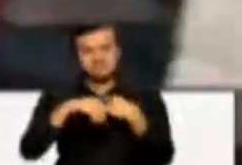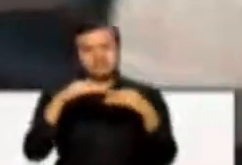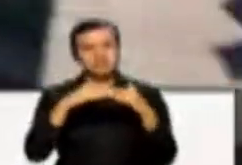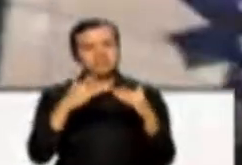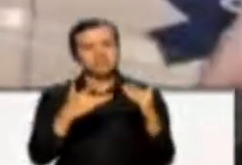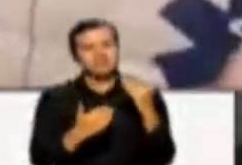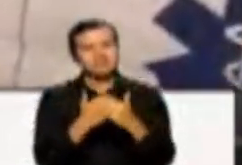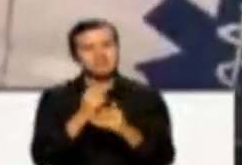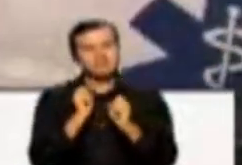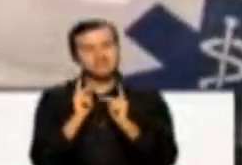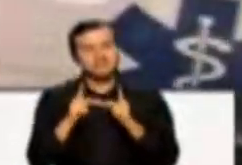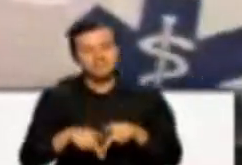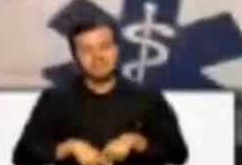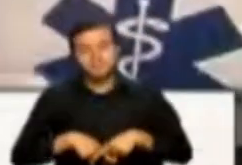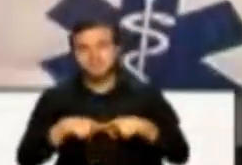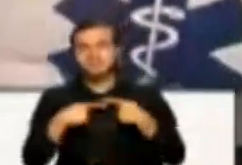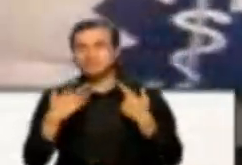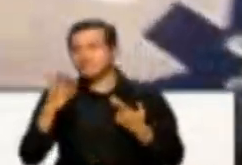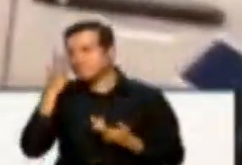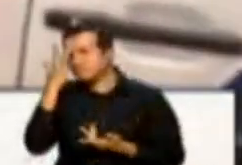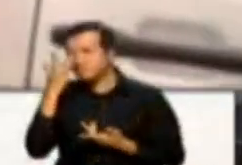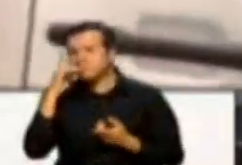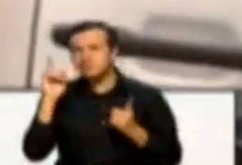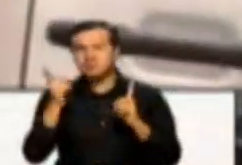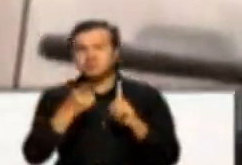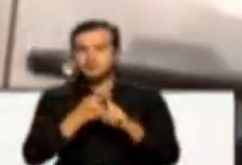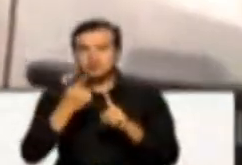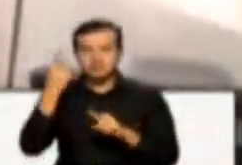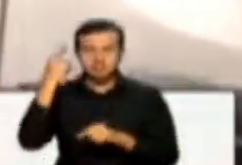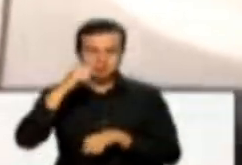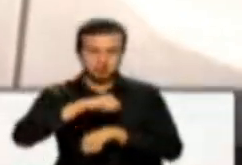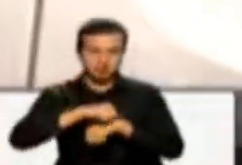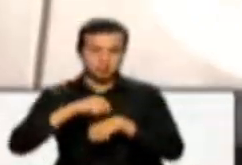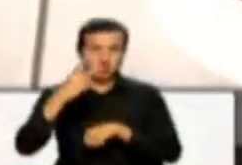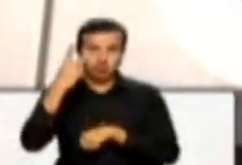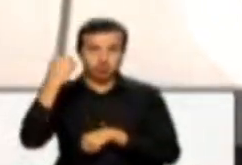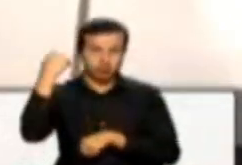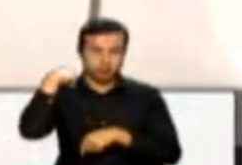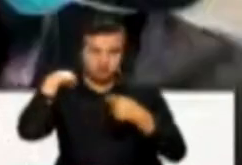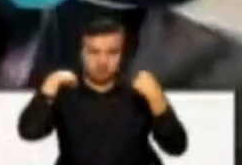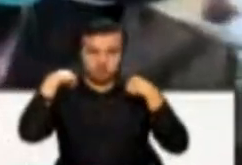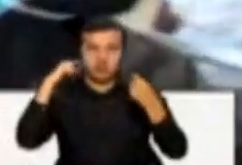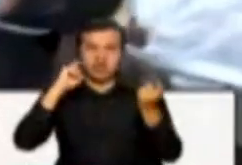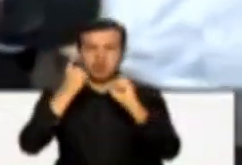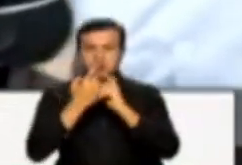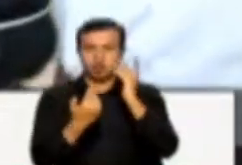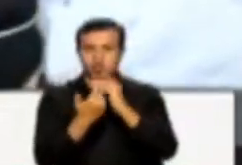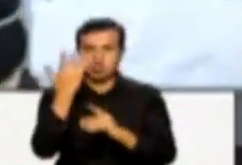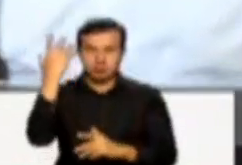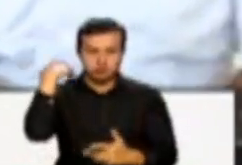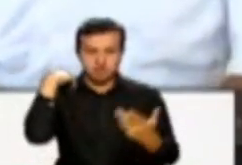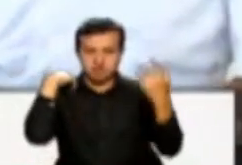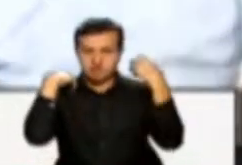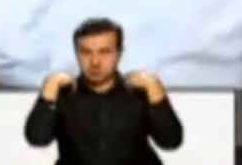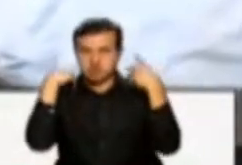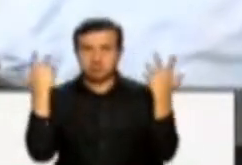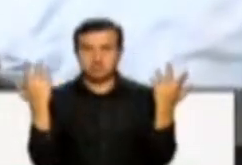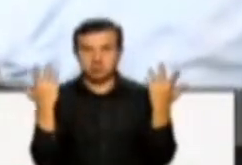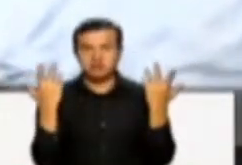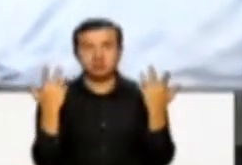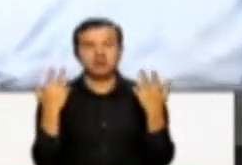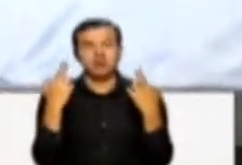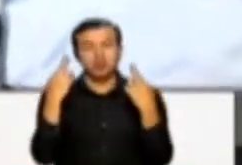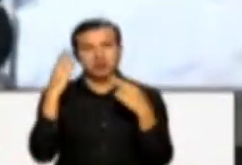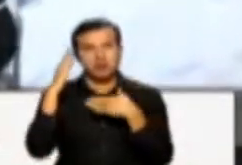una nueva oportunidad de vida gracias al primer trasplante bipulmonar realizado en el país y aspiramos que en el